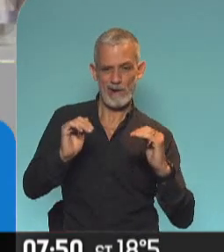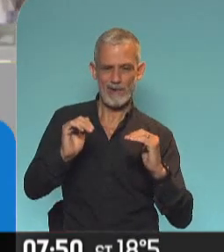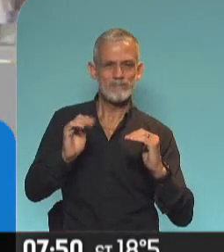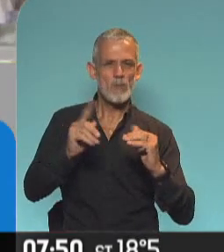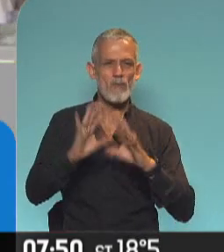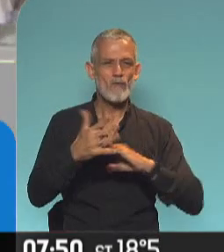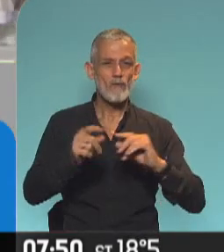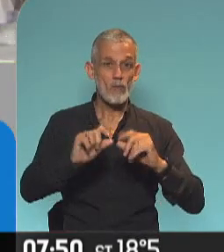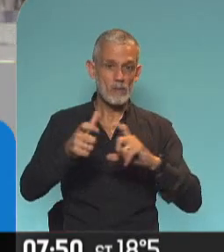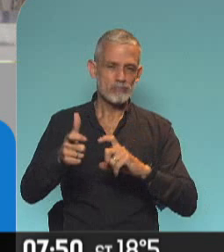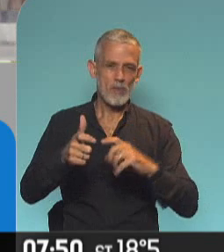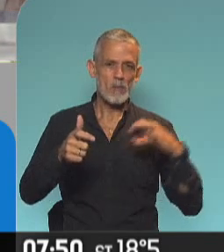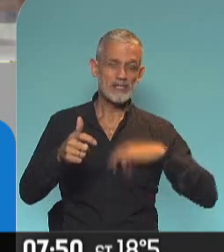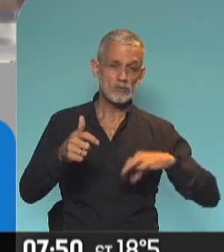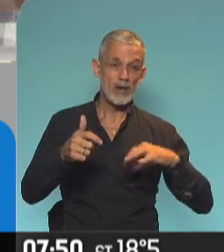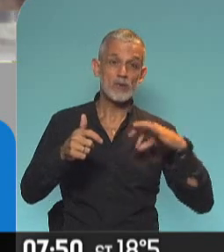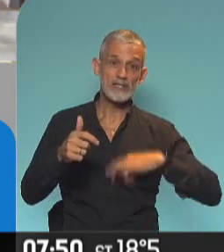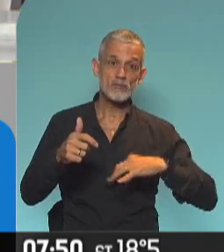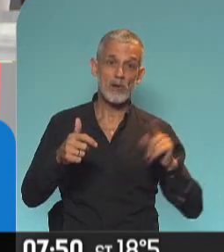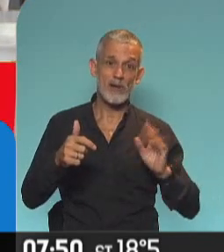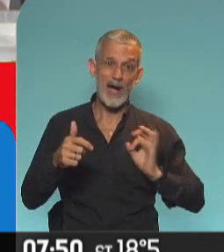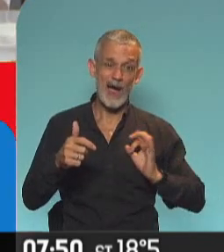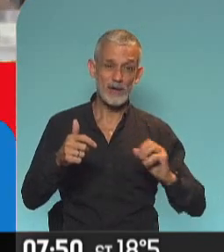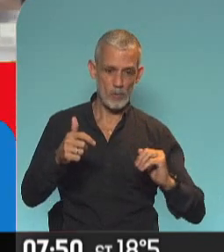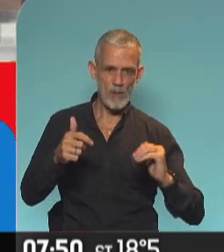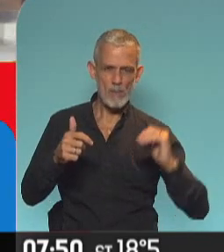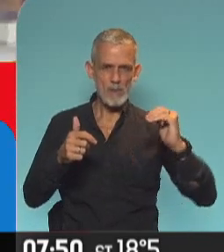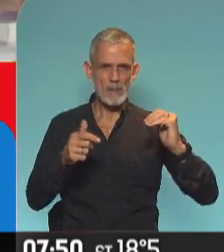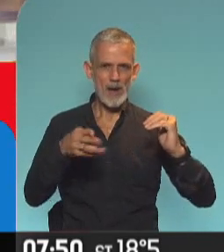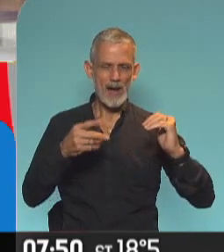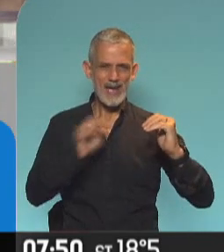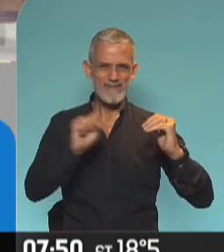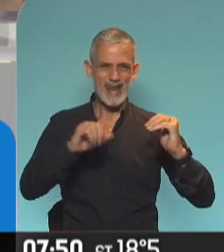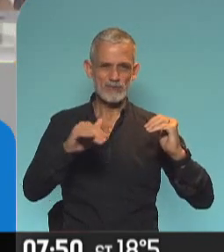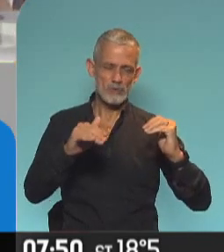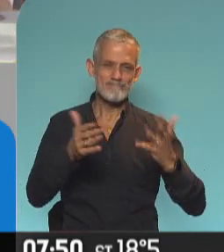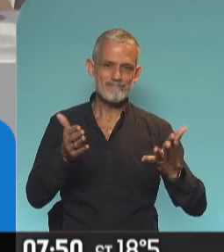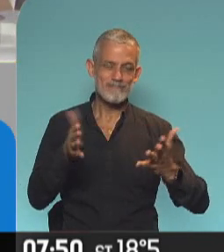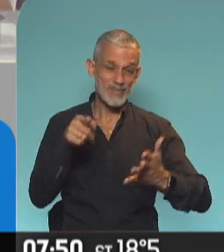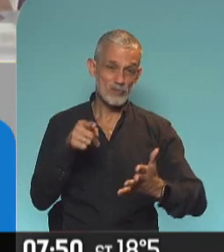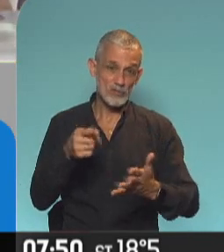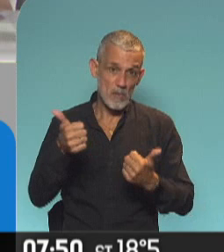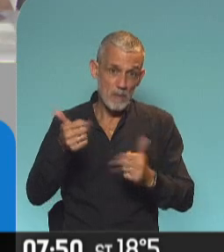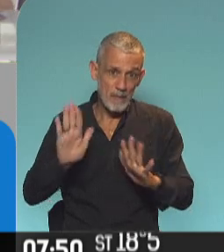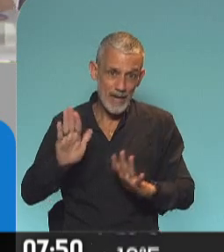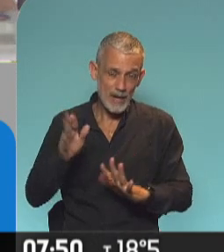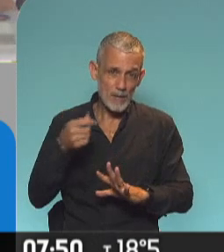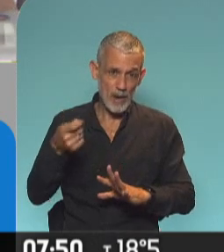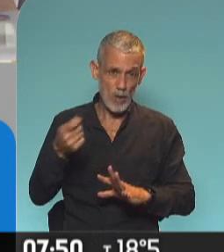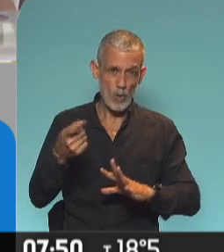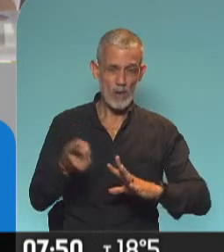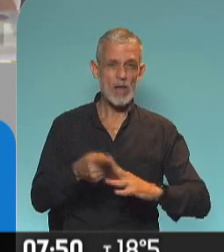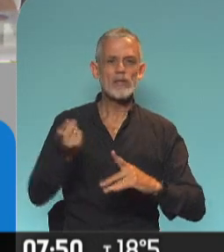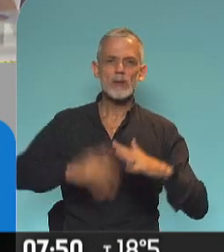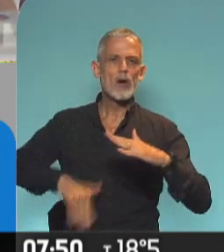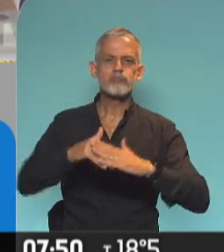fórmula actualiza por salarios y los salarios en esos años le ganaban a la inflación. Entonces, realmente le fue bien, y también tiene un